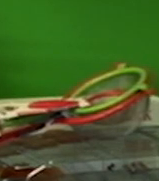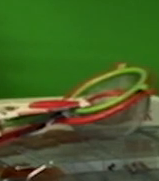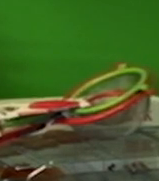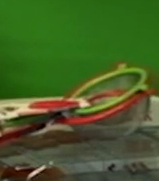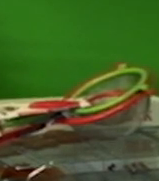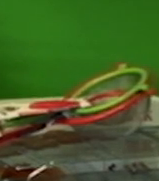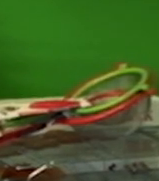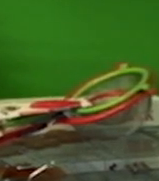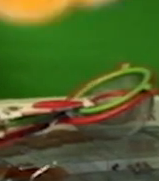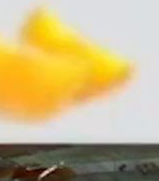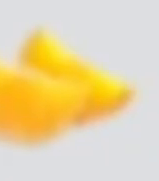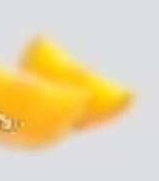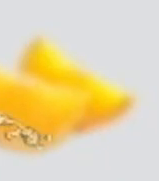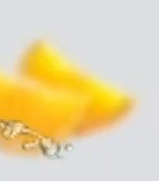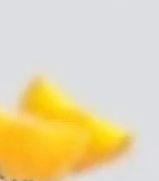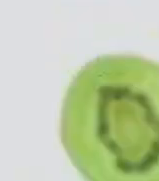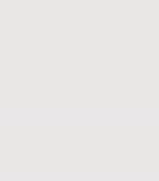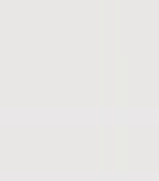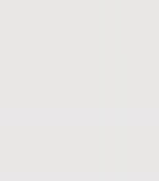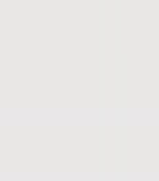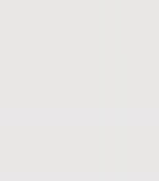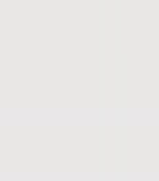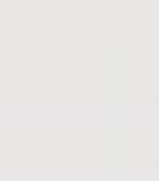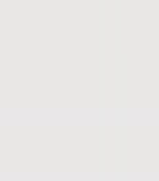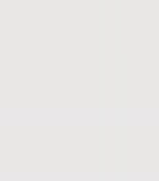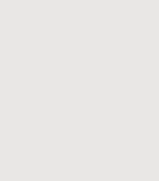¿Cómo están? Bienvenidos.